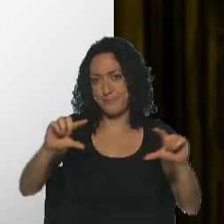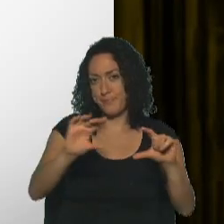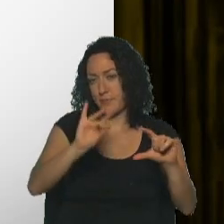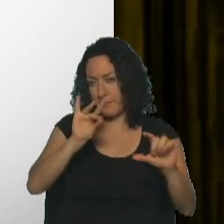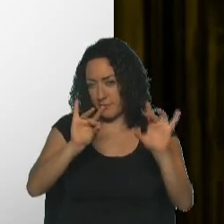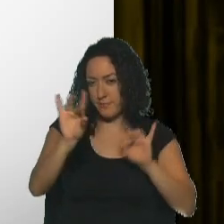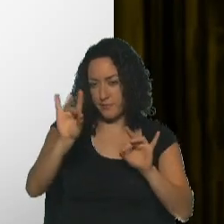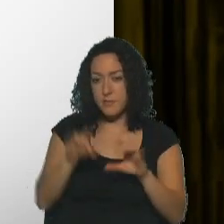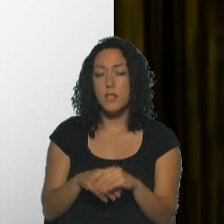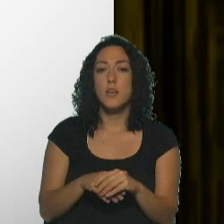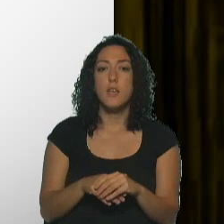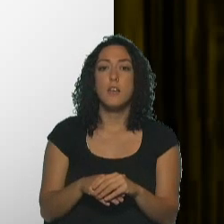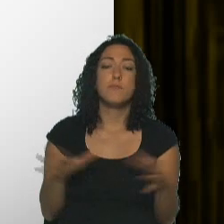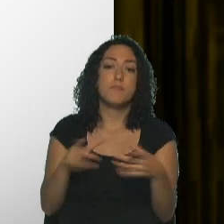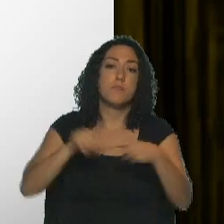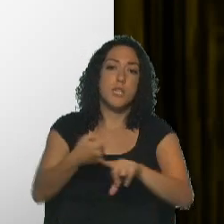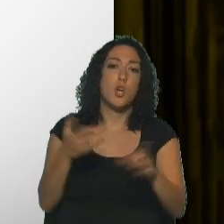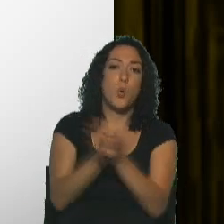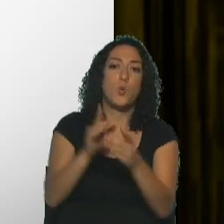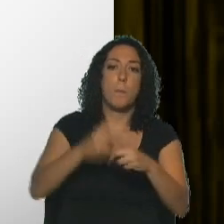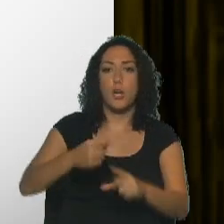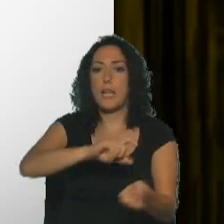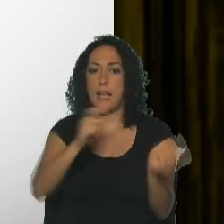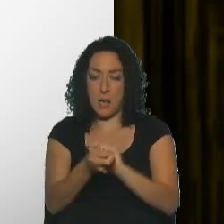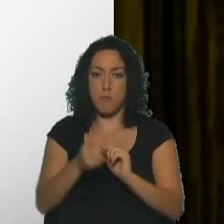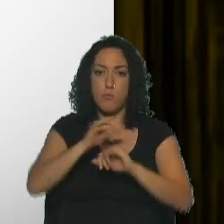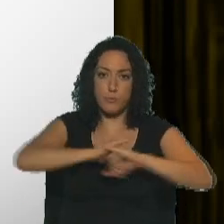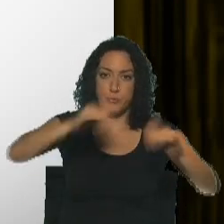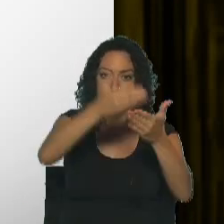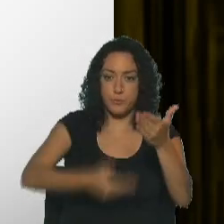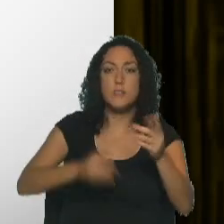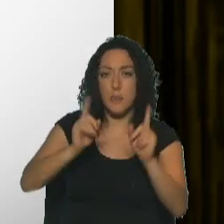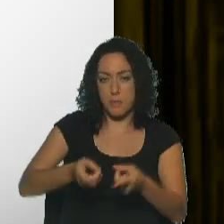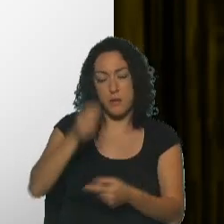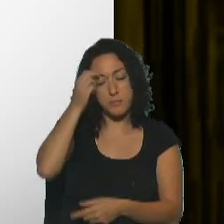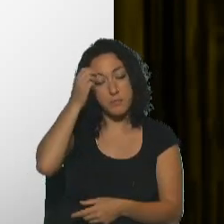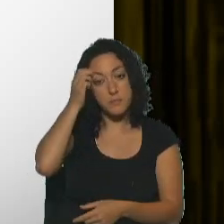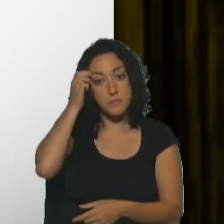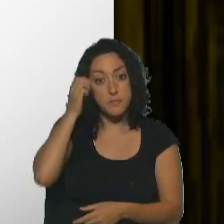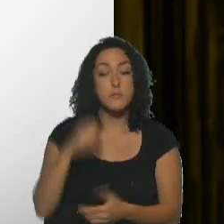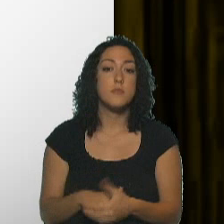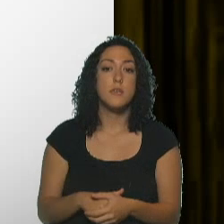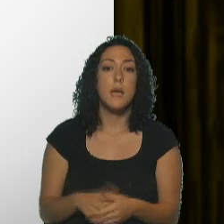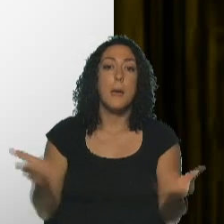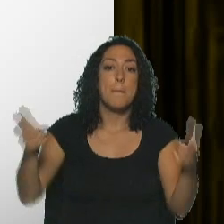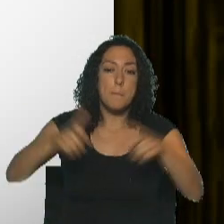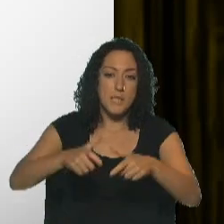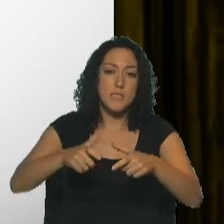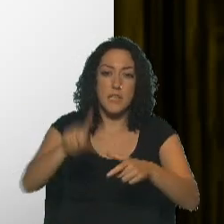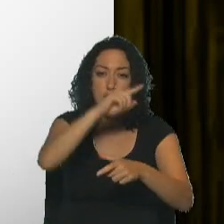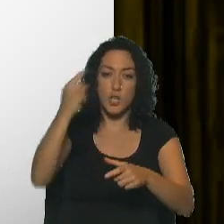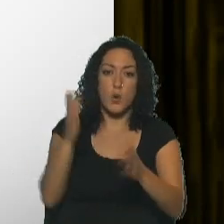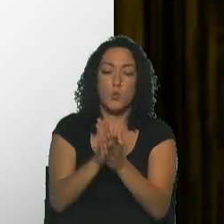comunicado. Juntos por el Cambio también se expidió, Horacio. También Juntos por el Cambio dice lo propio y lo hace la Mesa Nacional de Juntos por el